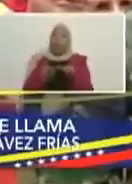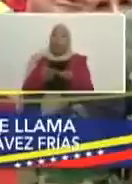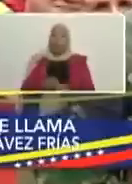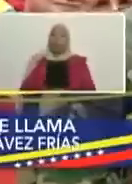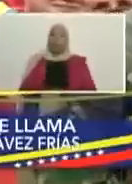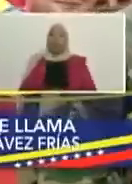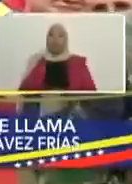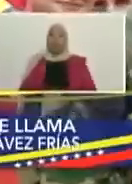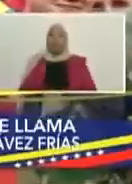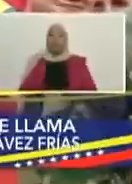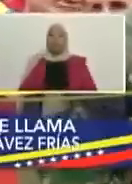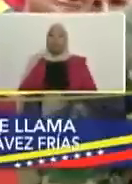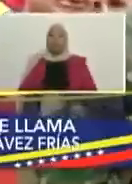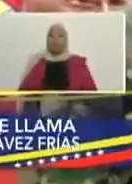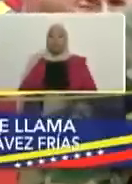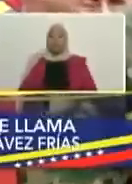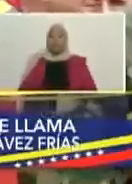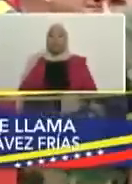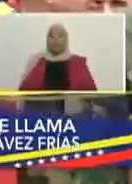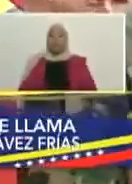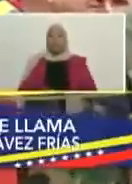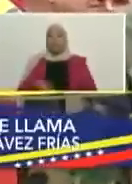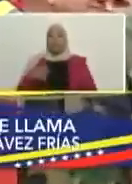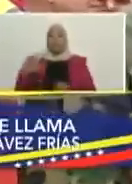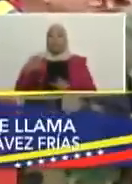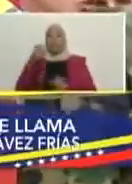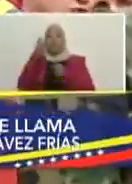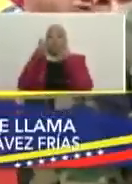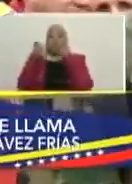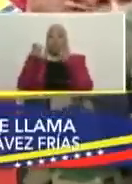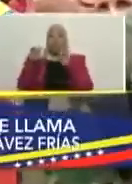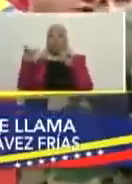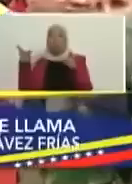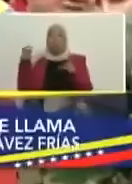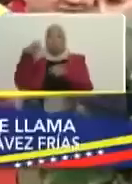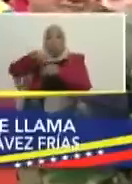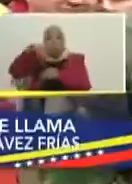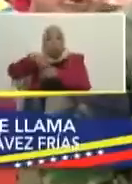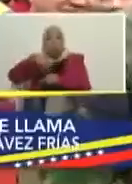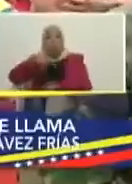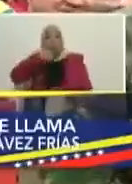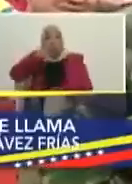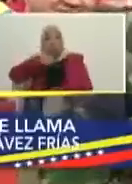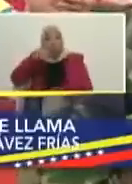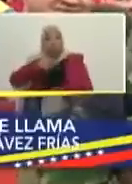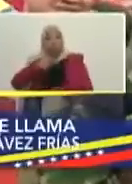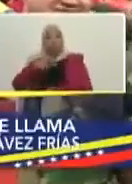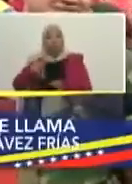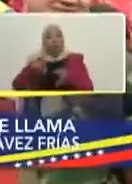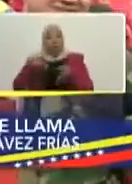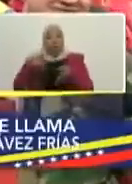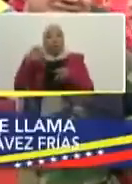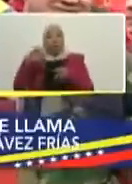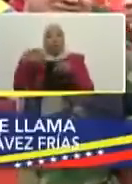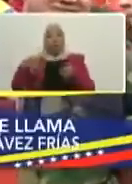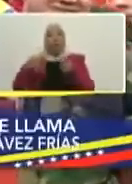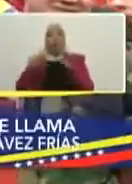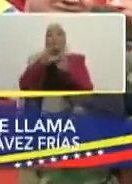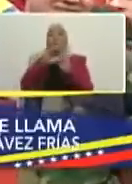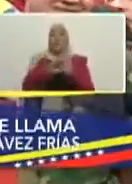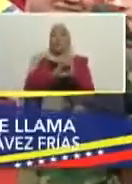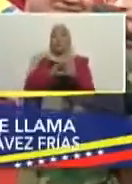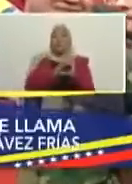violencia. Tomamos el camino del voto. Tomamos el camino político. Tomamos el camino